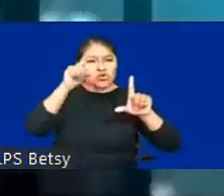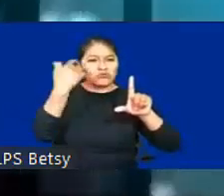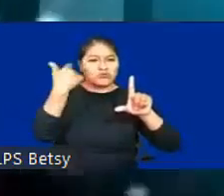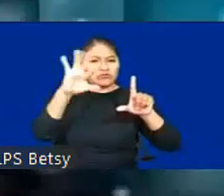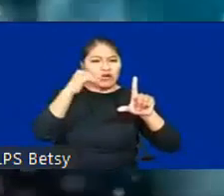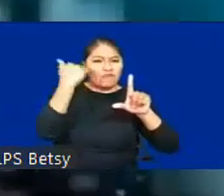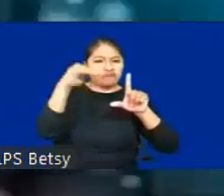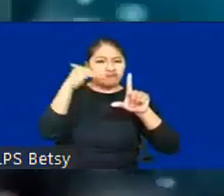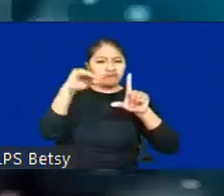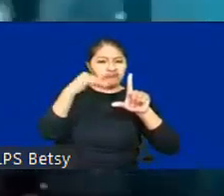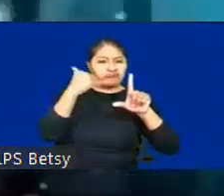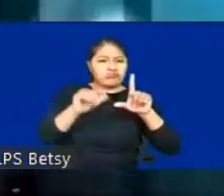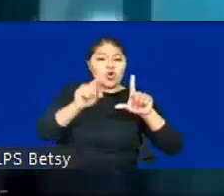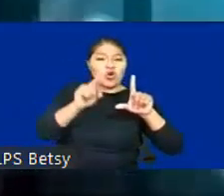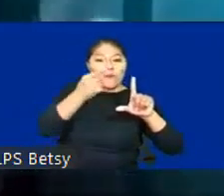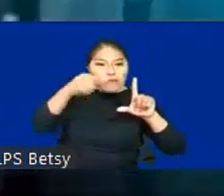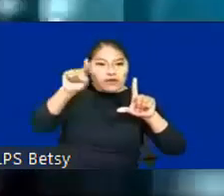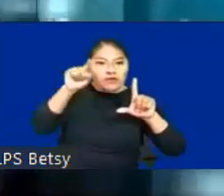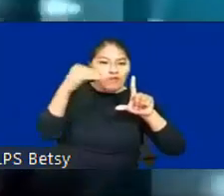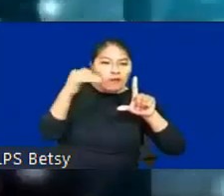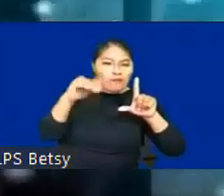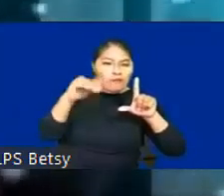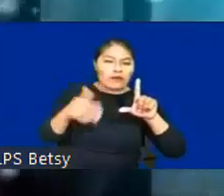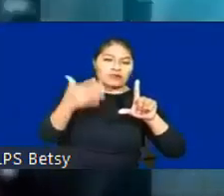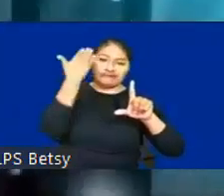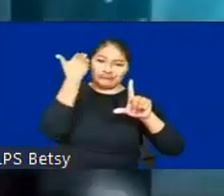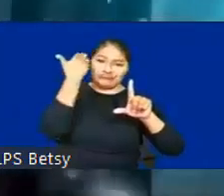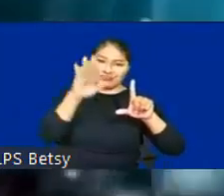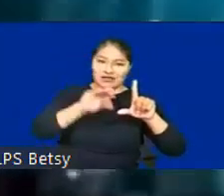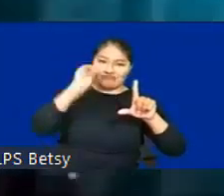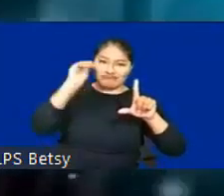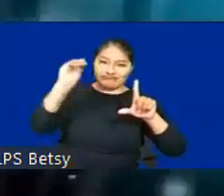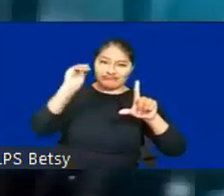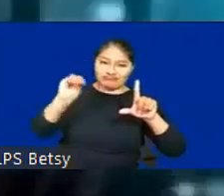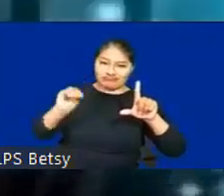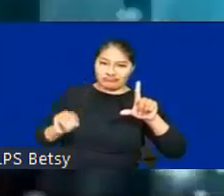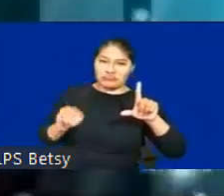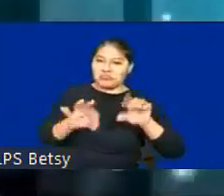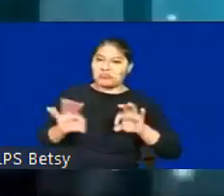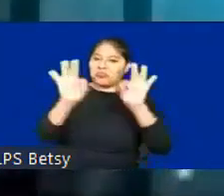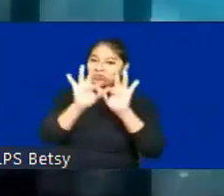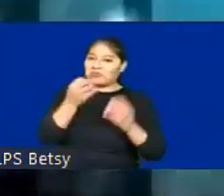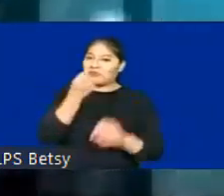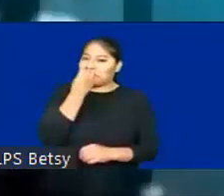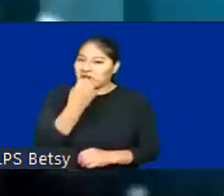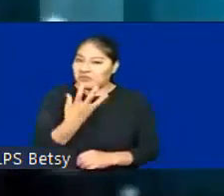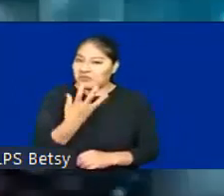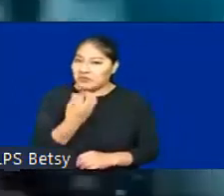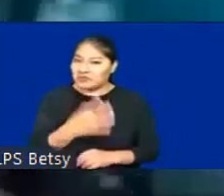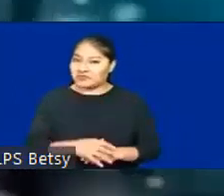sido una innovación importante, bastante exitosa y que